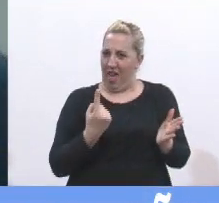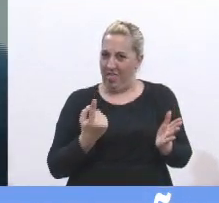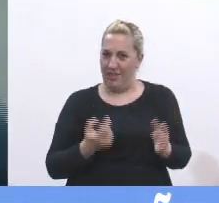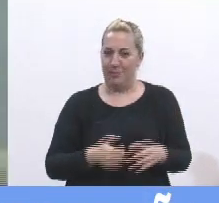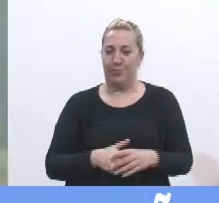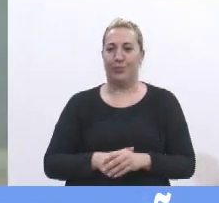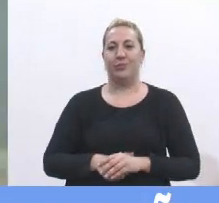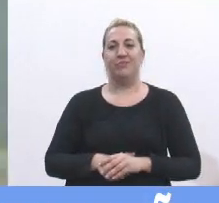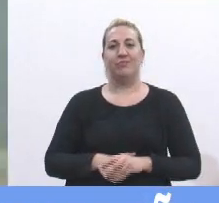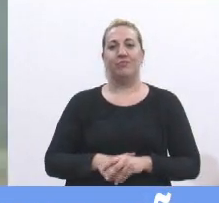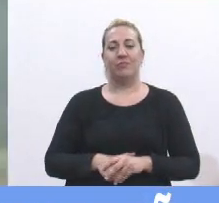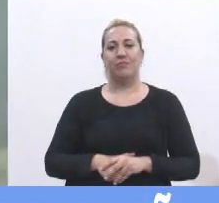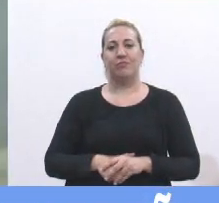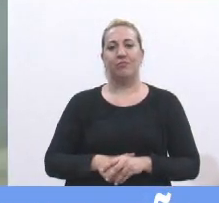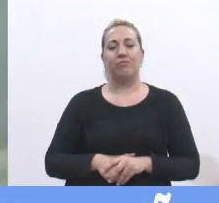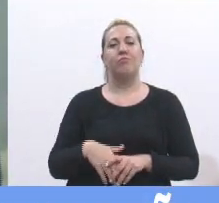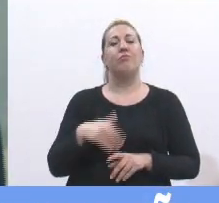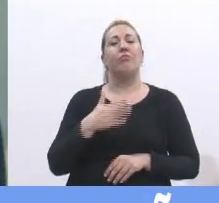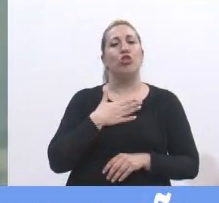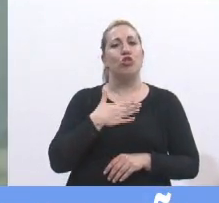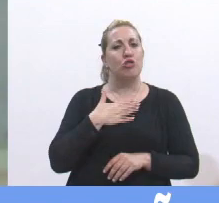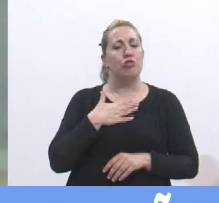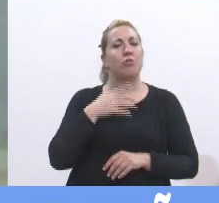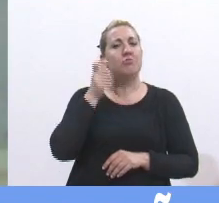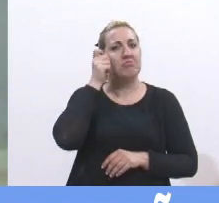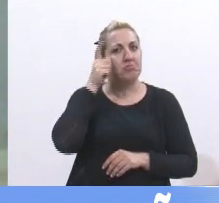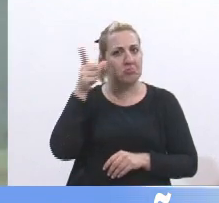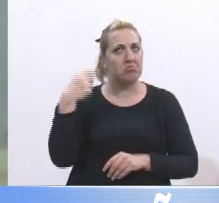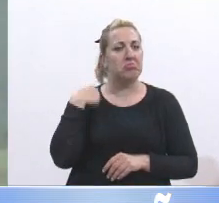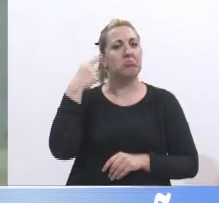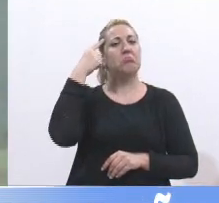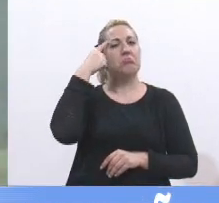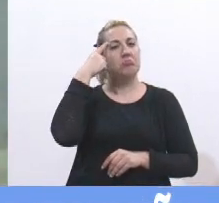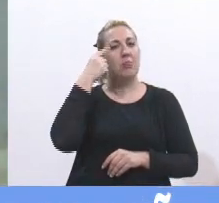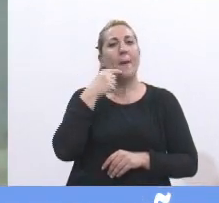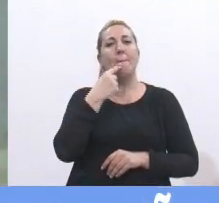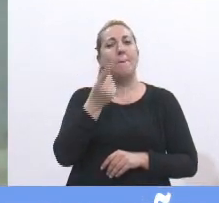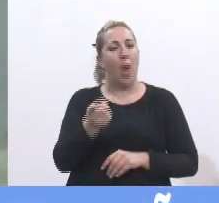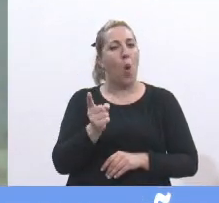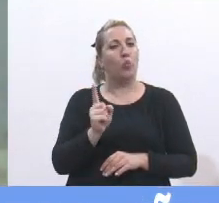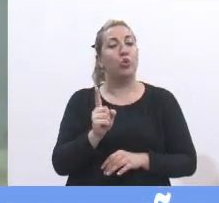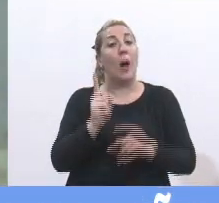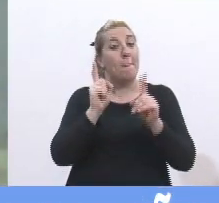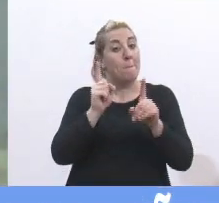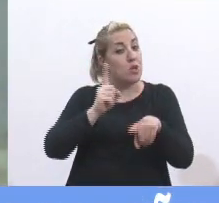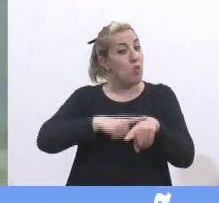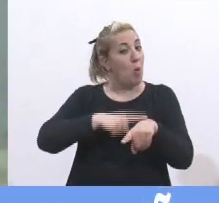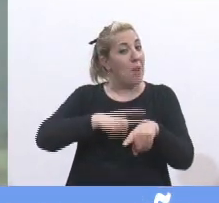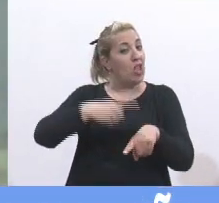Aires. Yo me pregunto, en ese mismo momento que se le